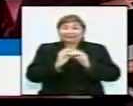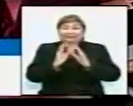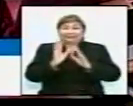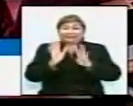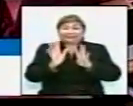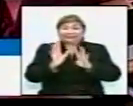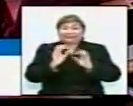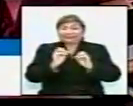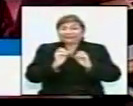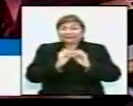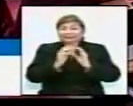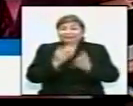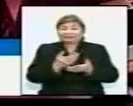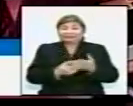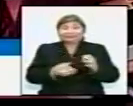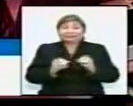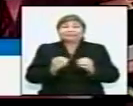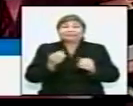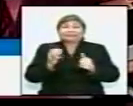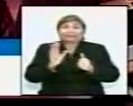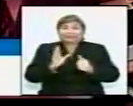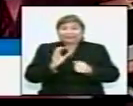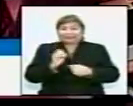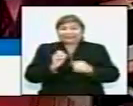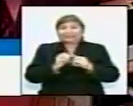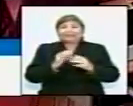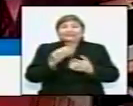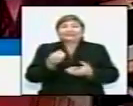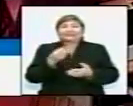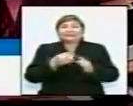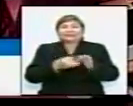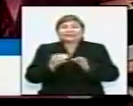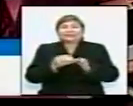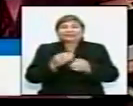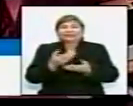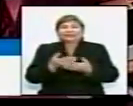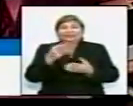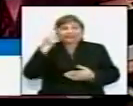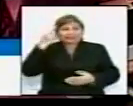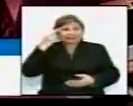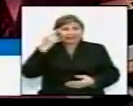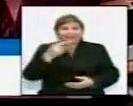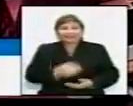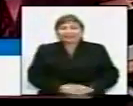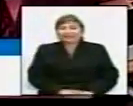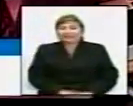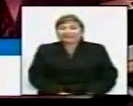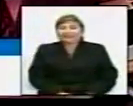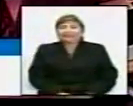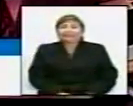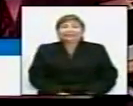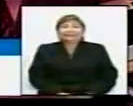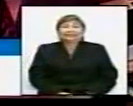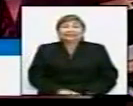días. ¿Por qué lo hicimos en 60 días? Hemos explicado las razones, ¿no? En este caso,